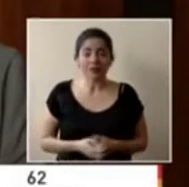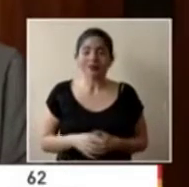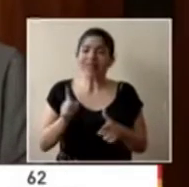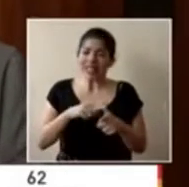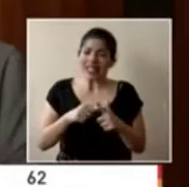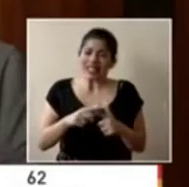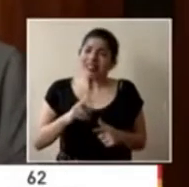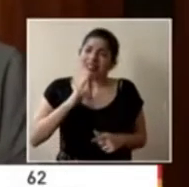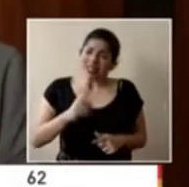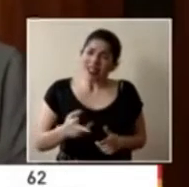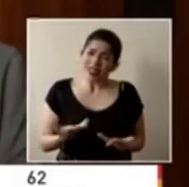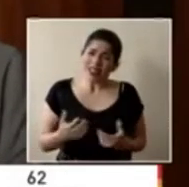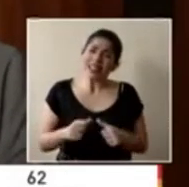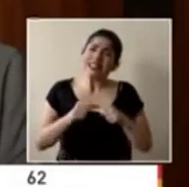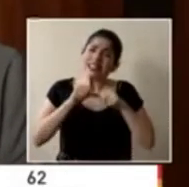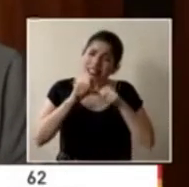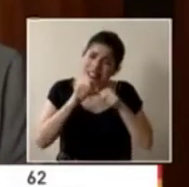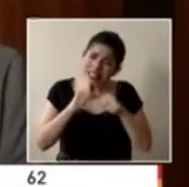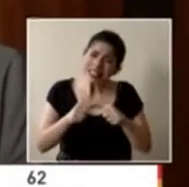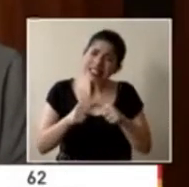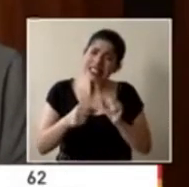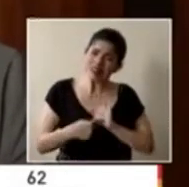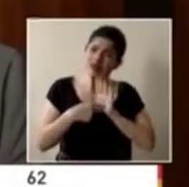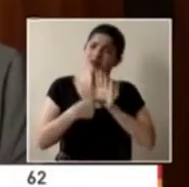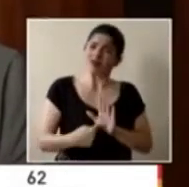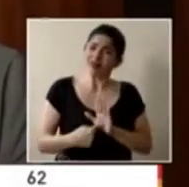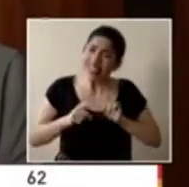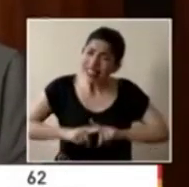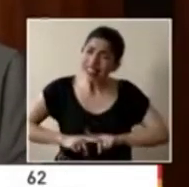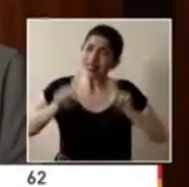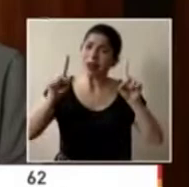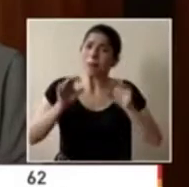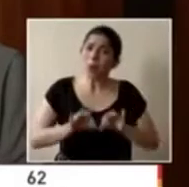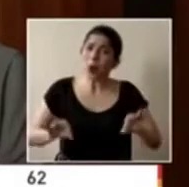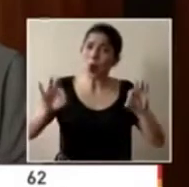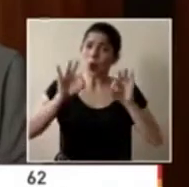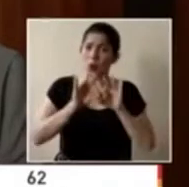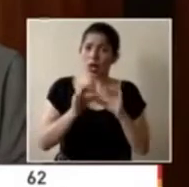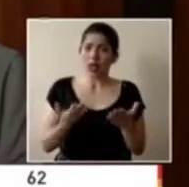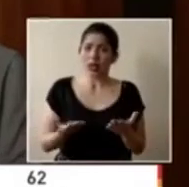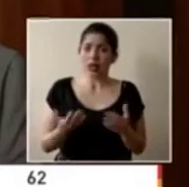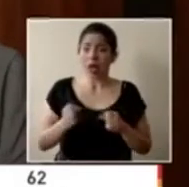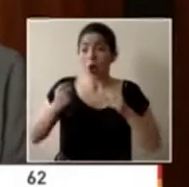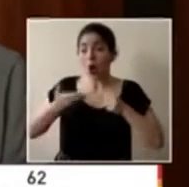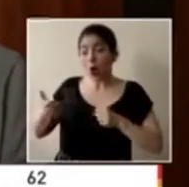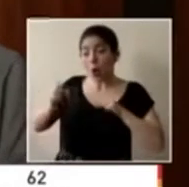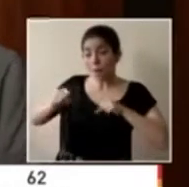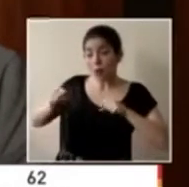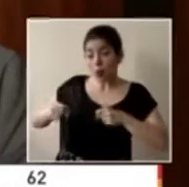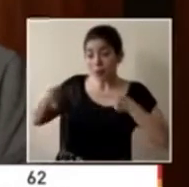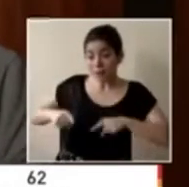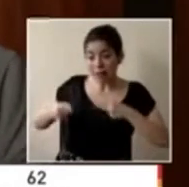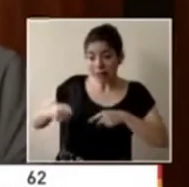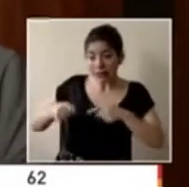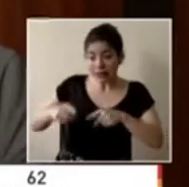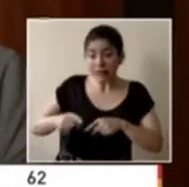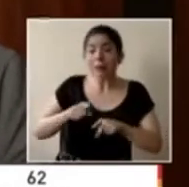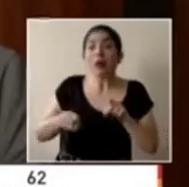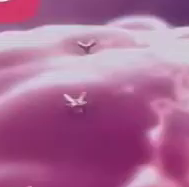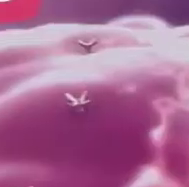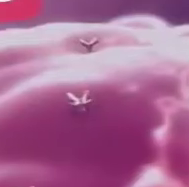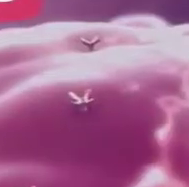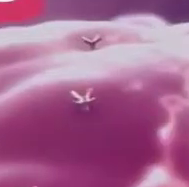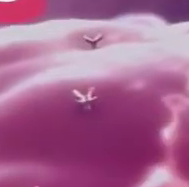Entonces, de verdad, sigamos marcando una diferencia importante en lo que puede ocurrir y lo que ha estado ocurriendo, pero en lo que puede